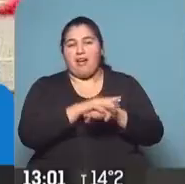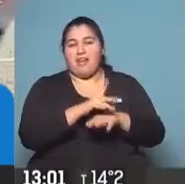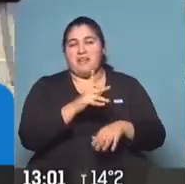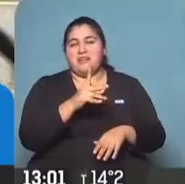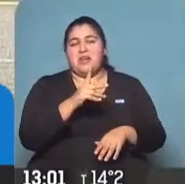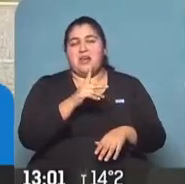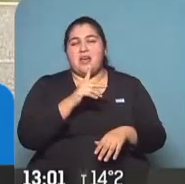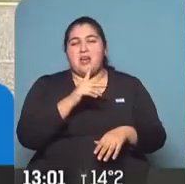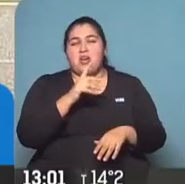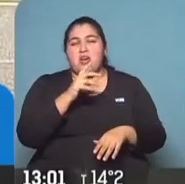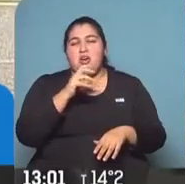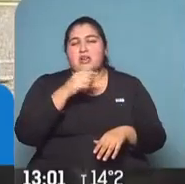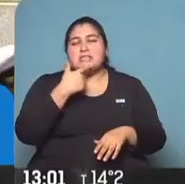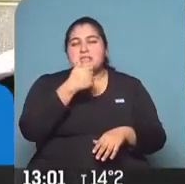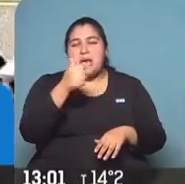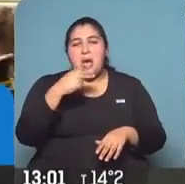por qué